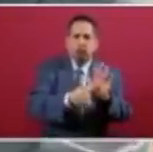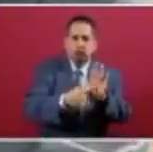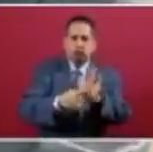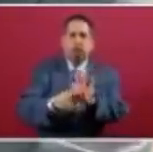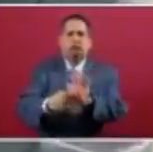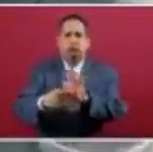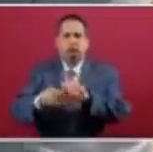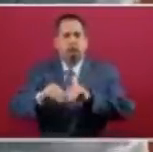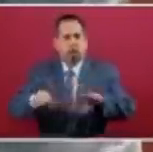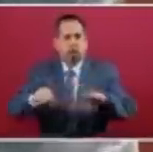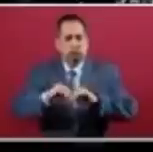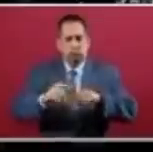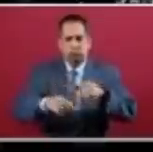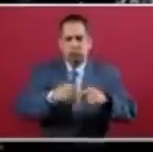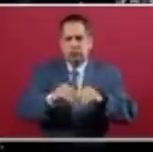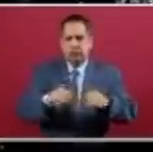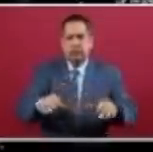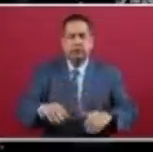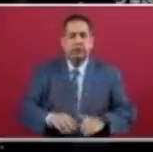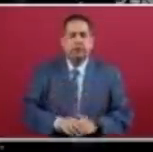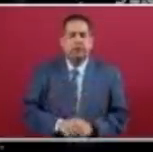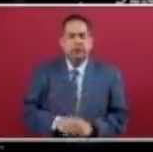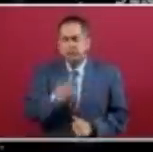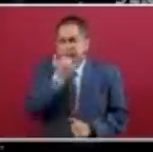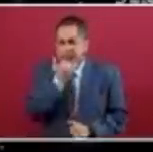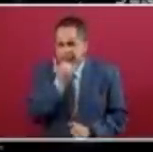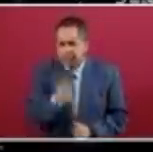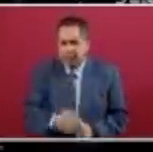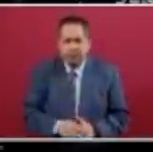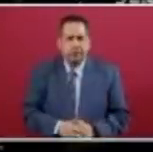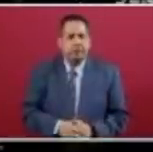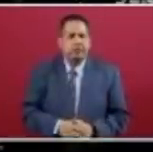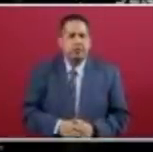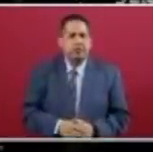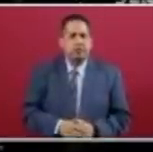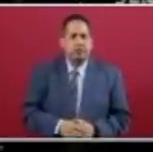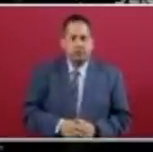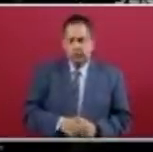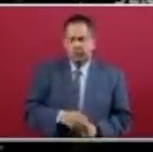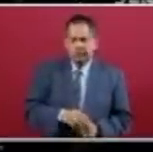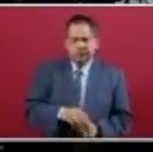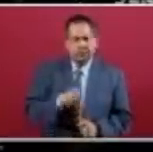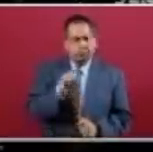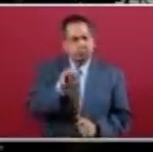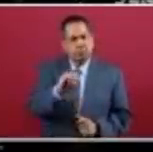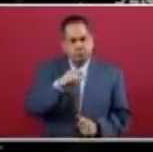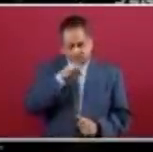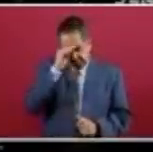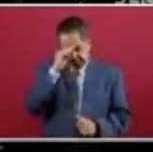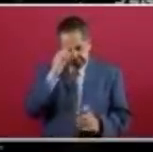a conocer. ¿Mande? Sí, buscar